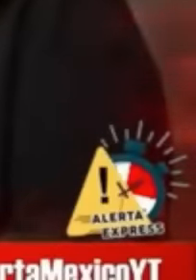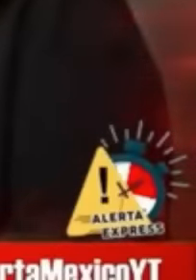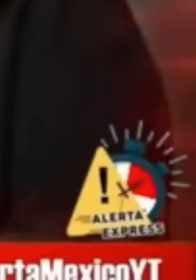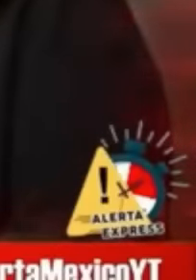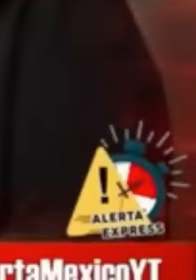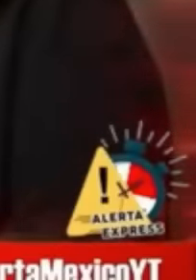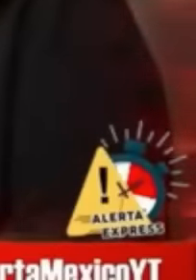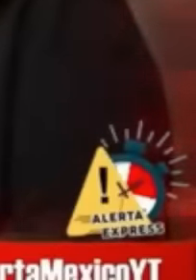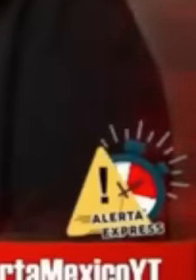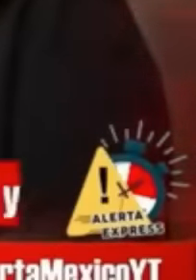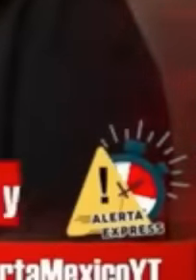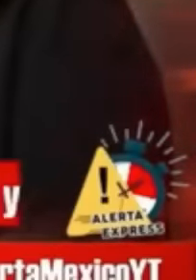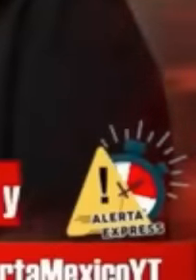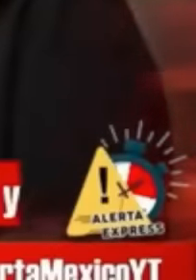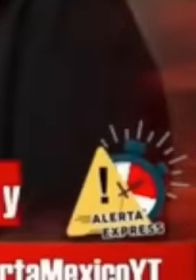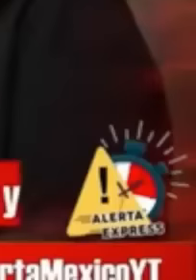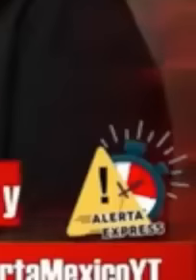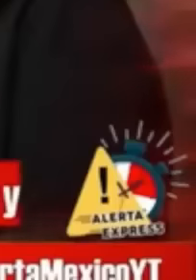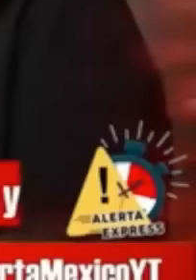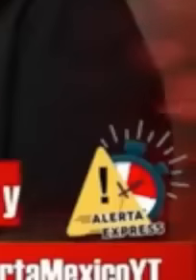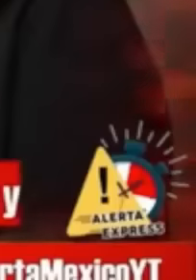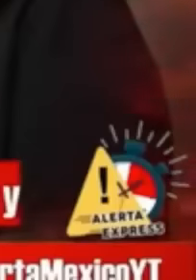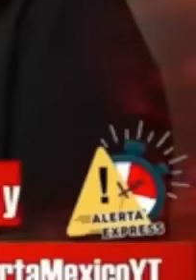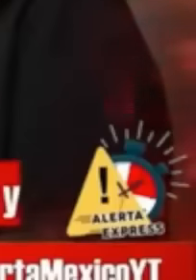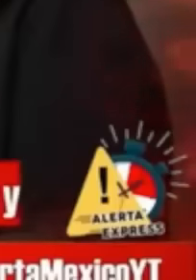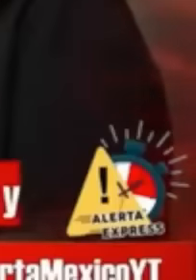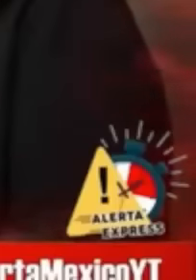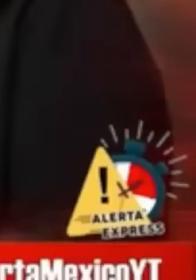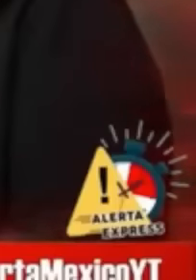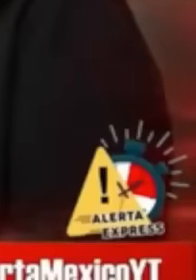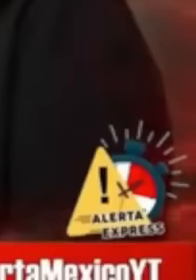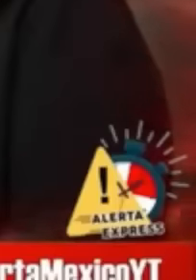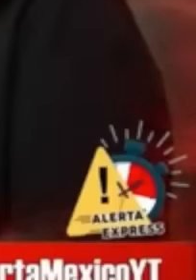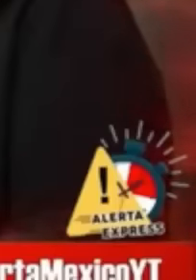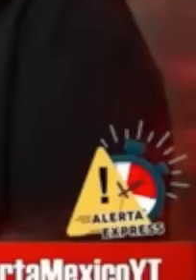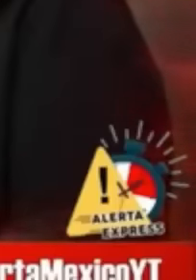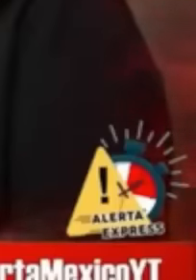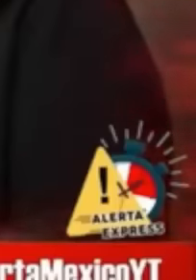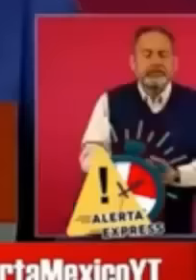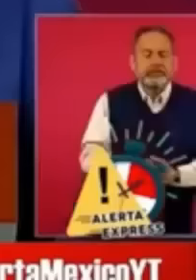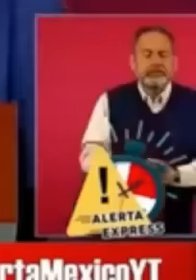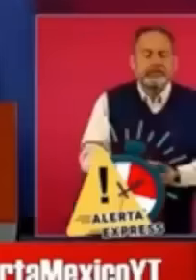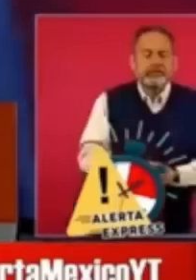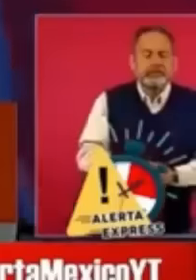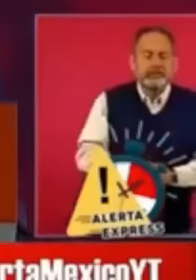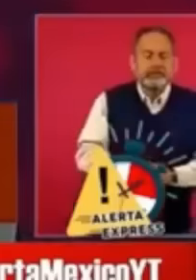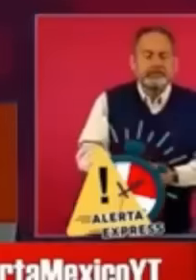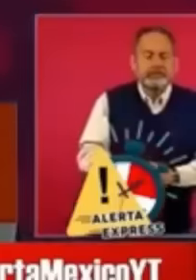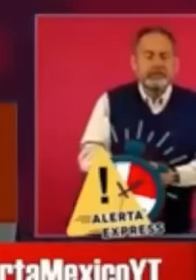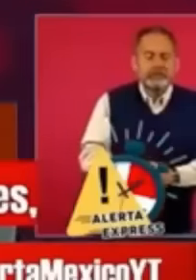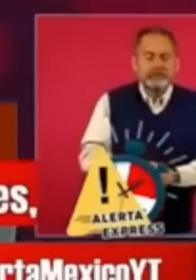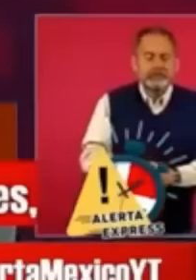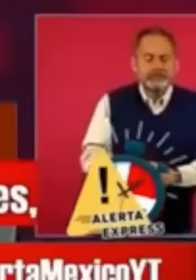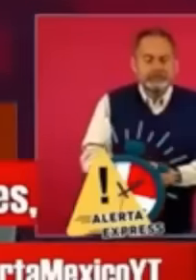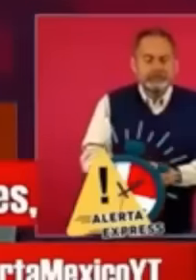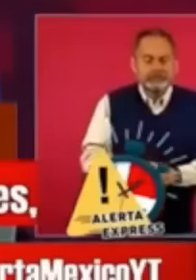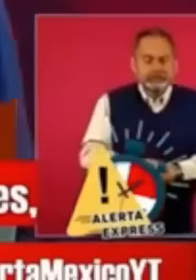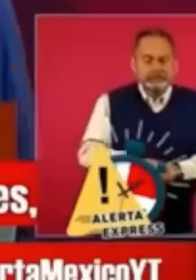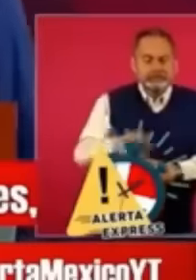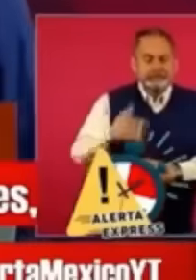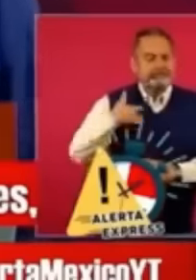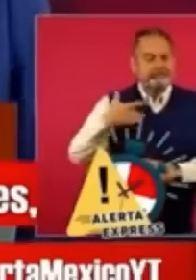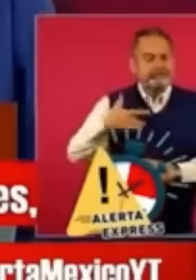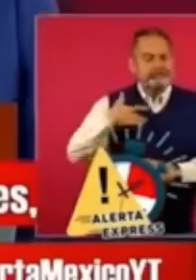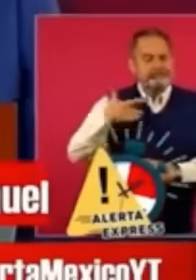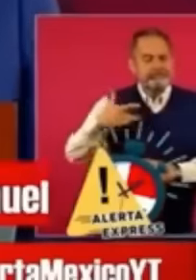Nieto. Y eso sin mencionar el ridículamente alto índice de corrupción y nepotismo que impera en el poder judicial. Por supuesto, esas declaraciones